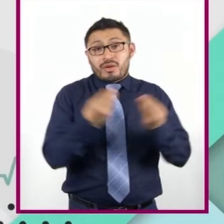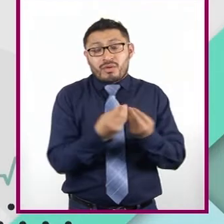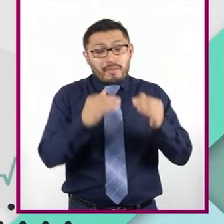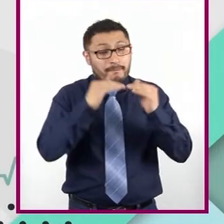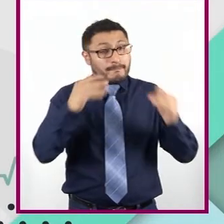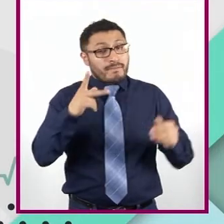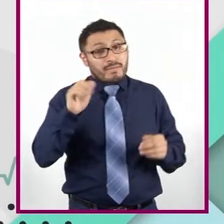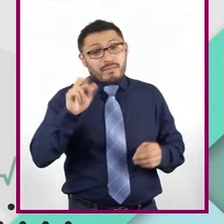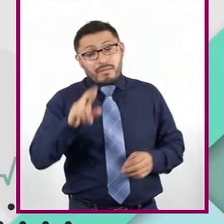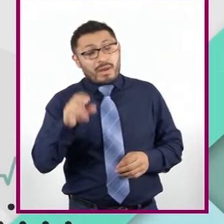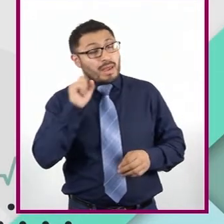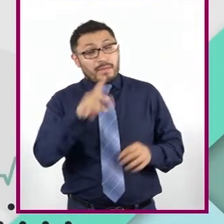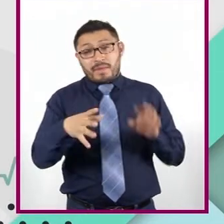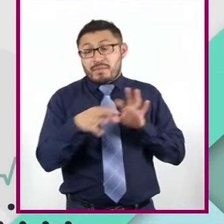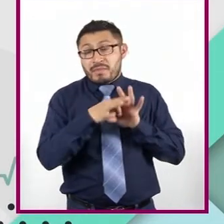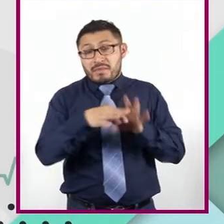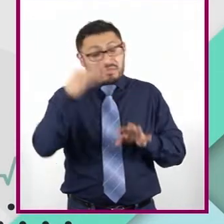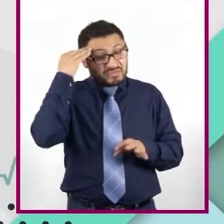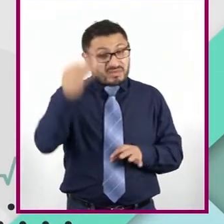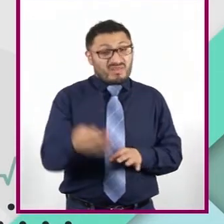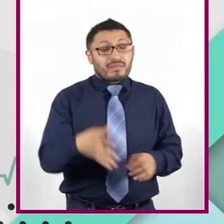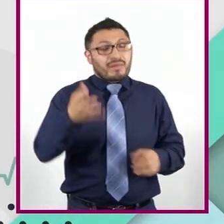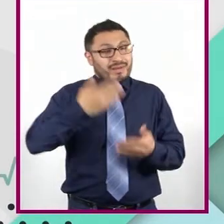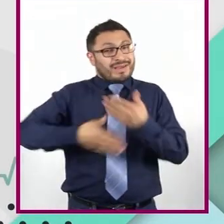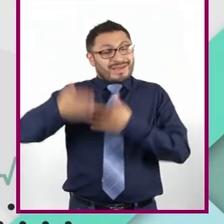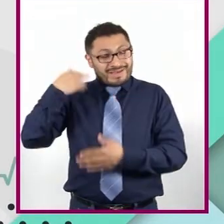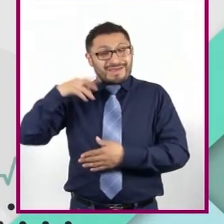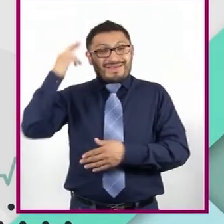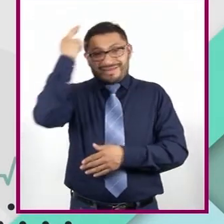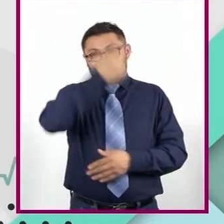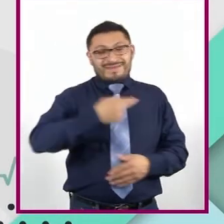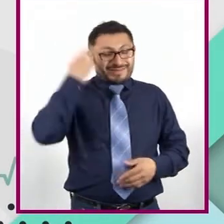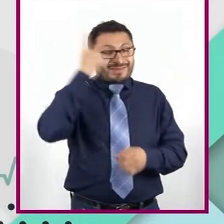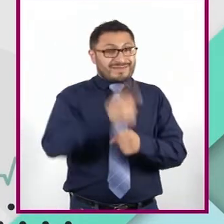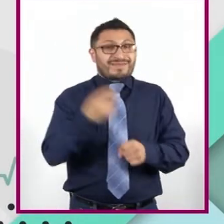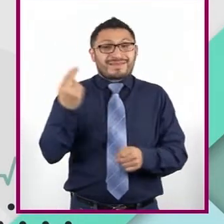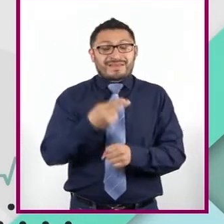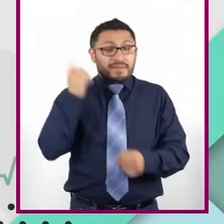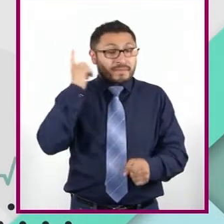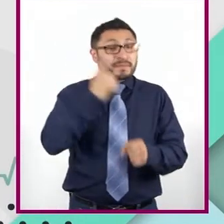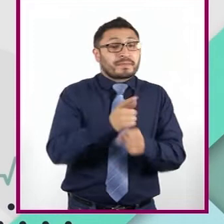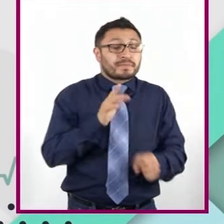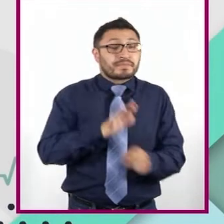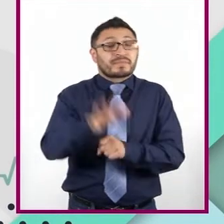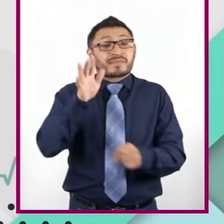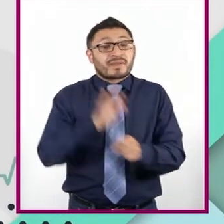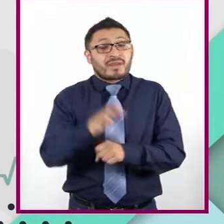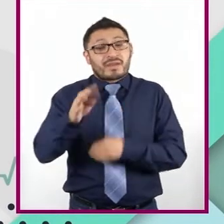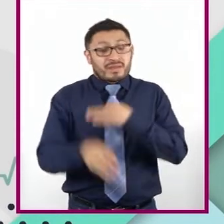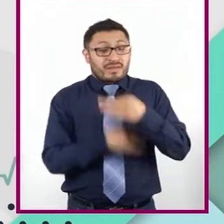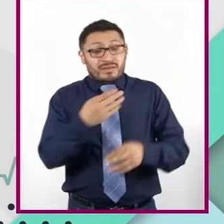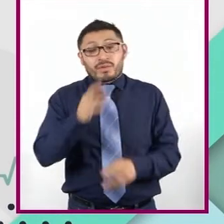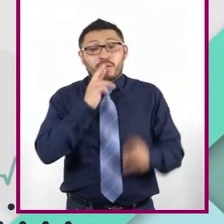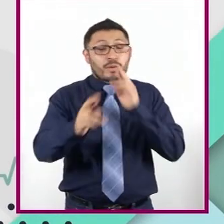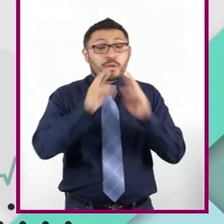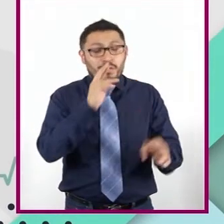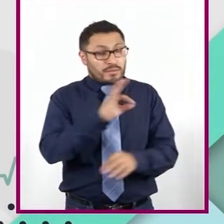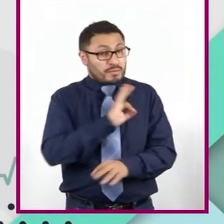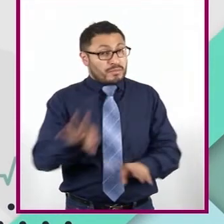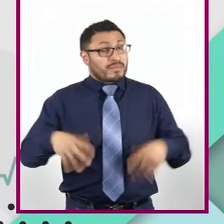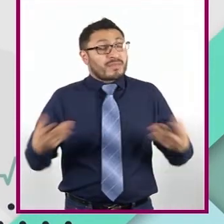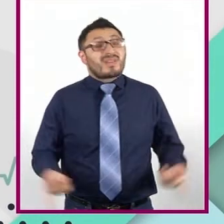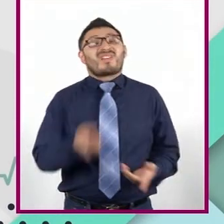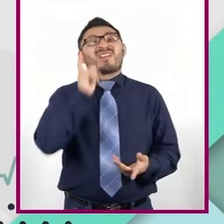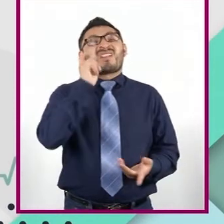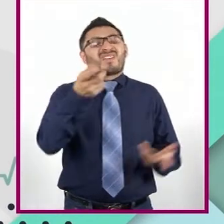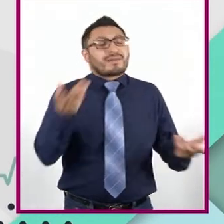tiempo? Como ya lo habíamos revisado, primero necesitamos identificar cuáles son todos los resultados posibles, es